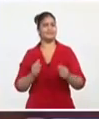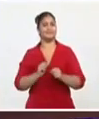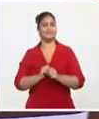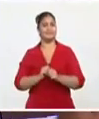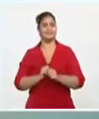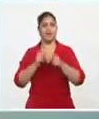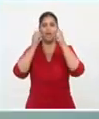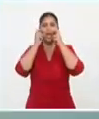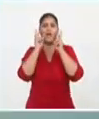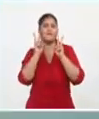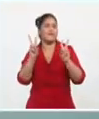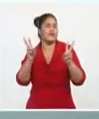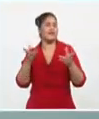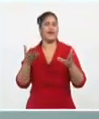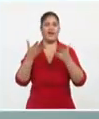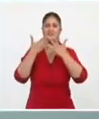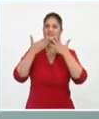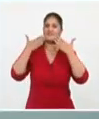santiagueros